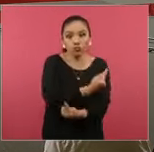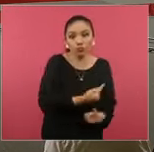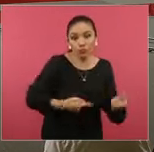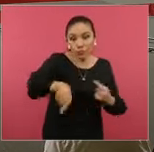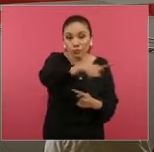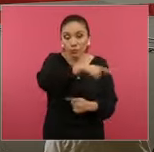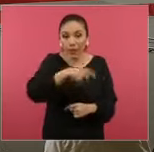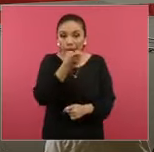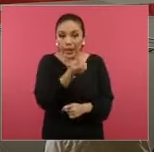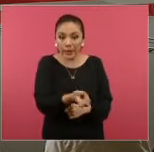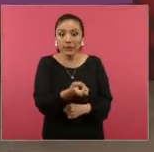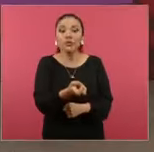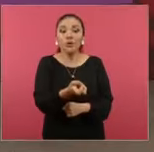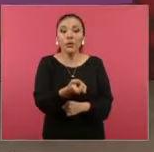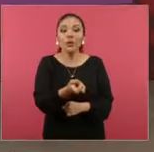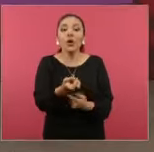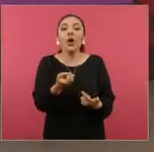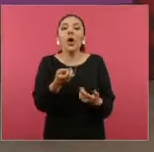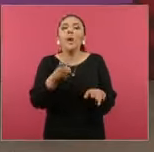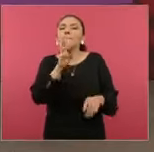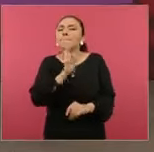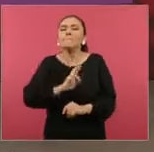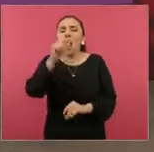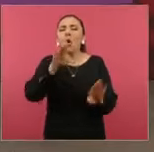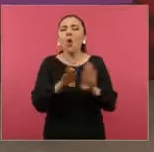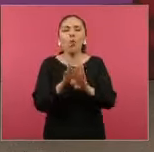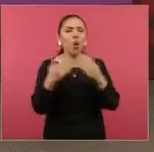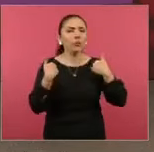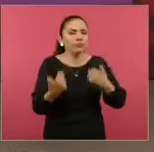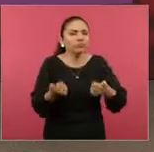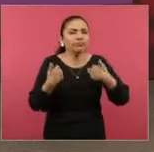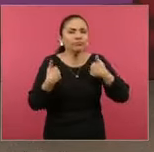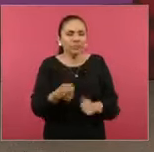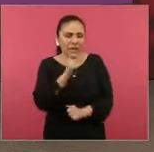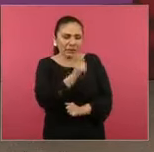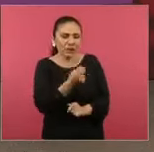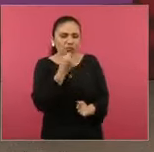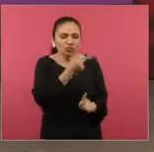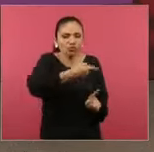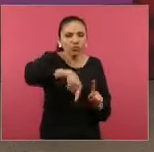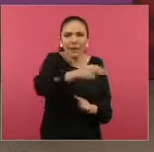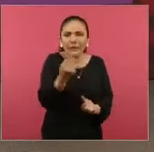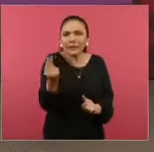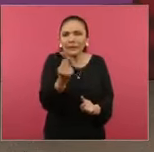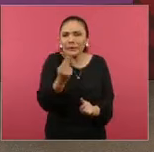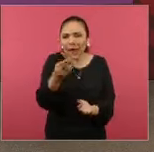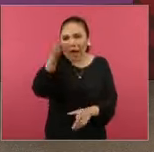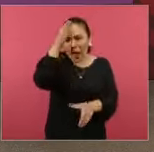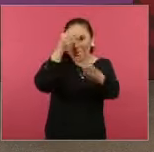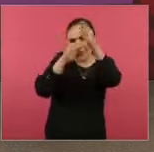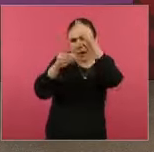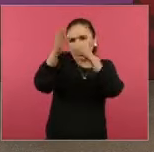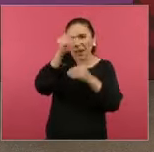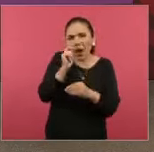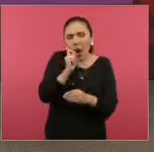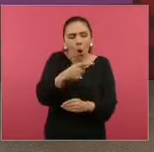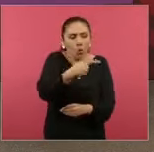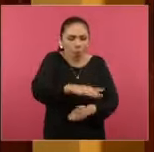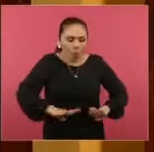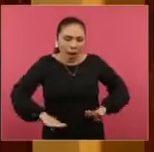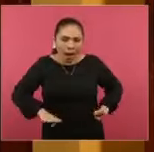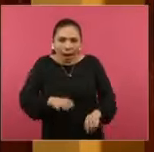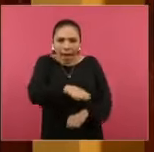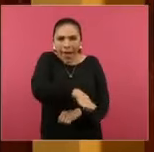y quien mejor comprende lo que ese niño o niña necesita en términos de su